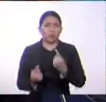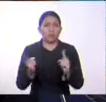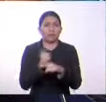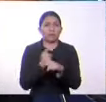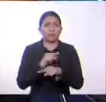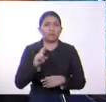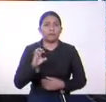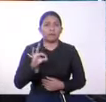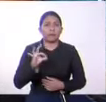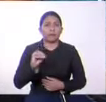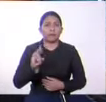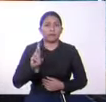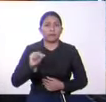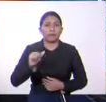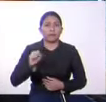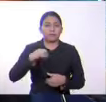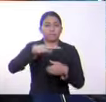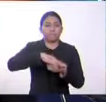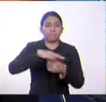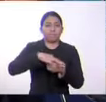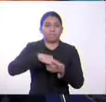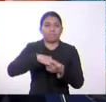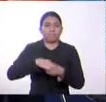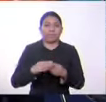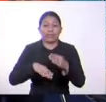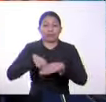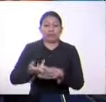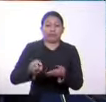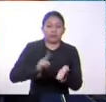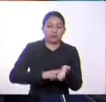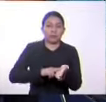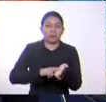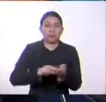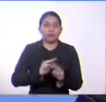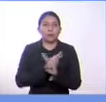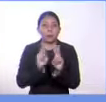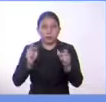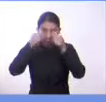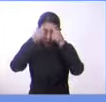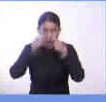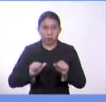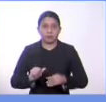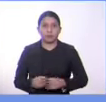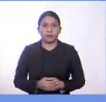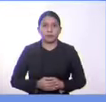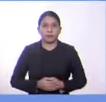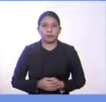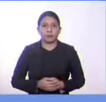que surgieron después de la firma de los acuerdos de paz? Veamos qué nos responde.